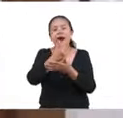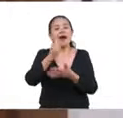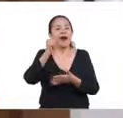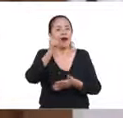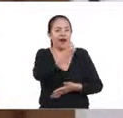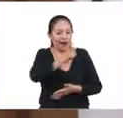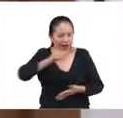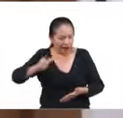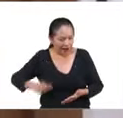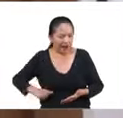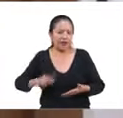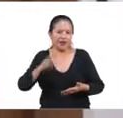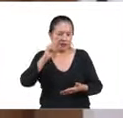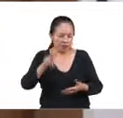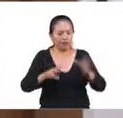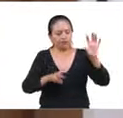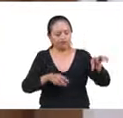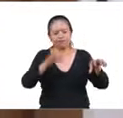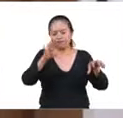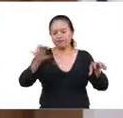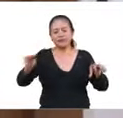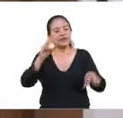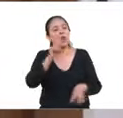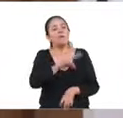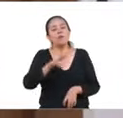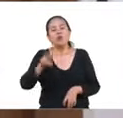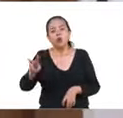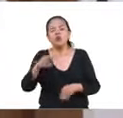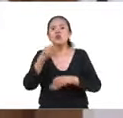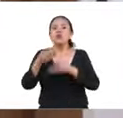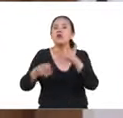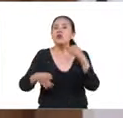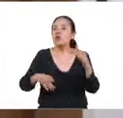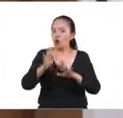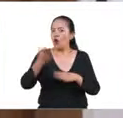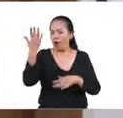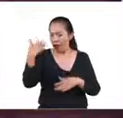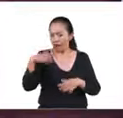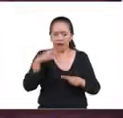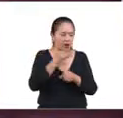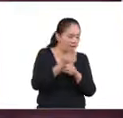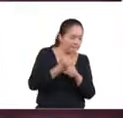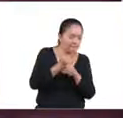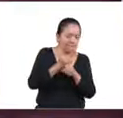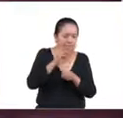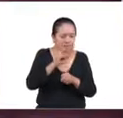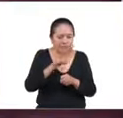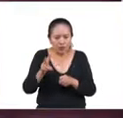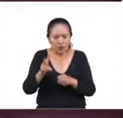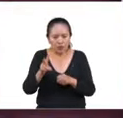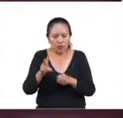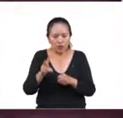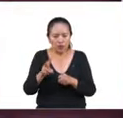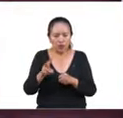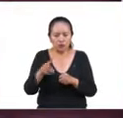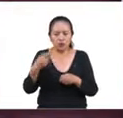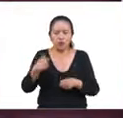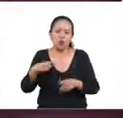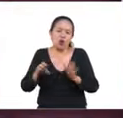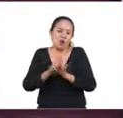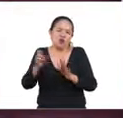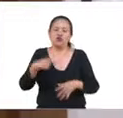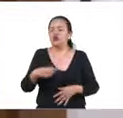es el, se deriva del diagnóstico, no es una selección que hayamos hecho nosotros de